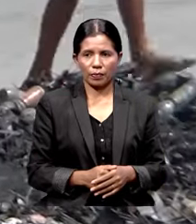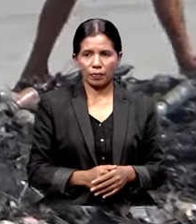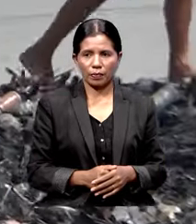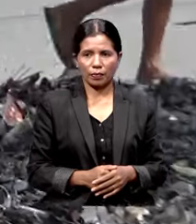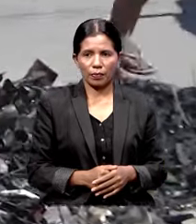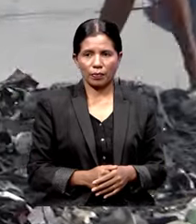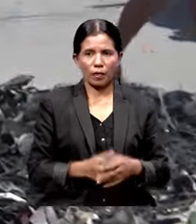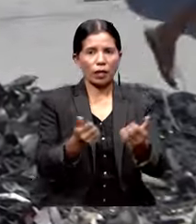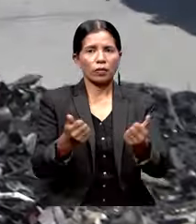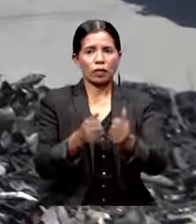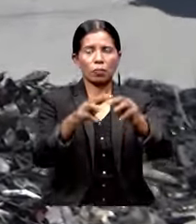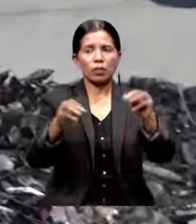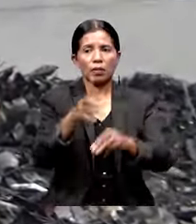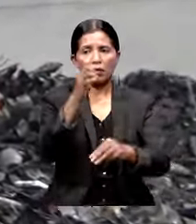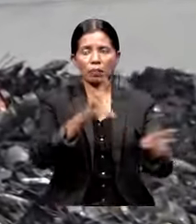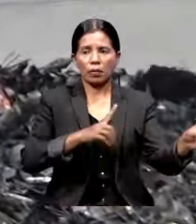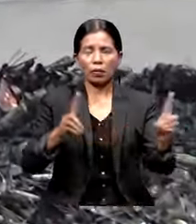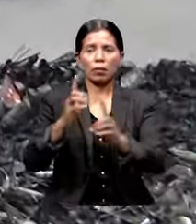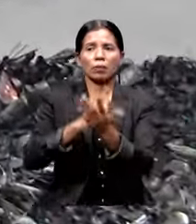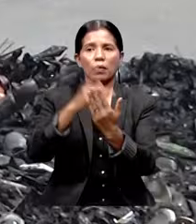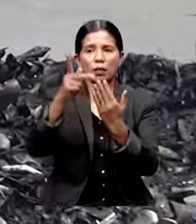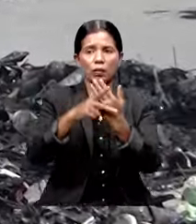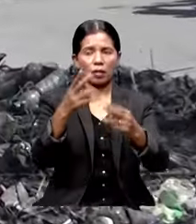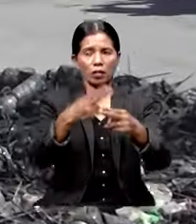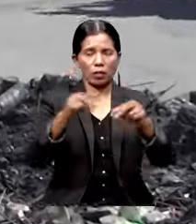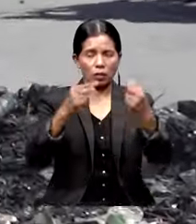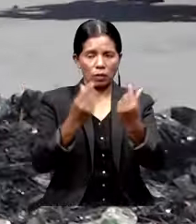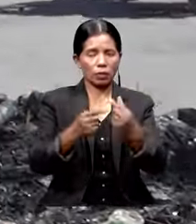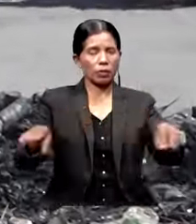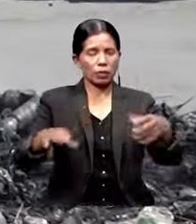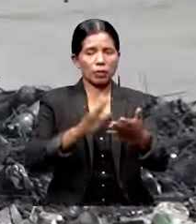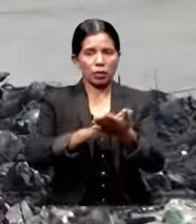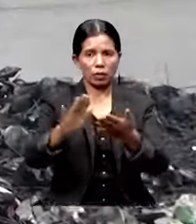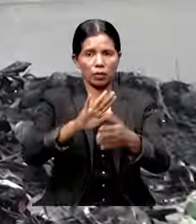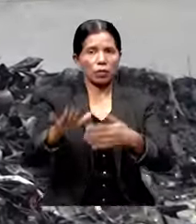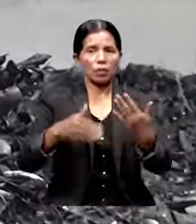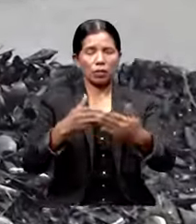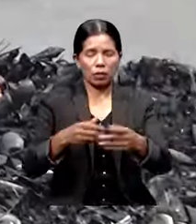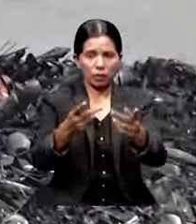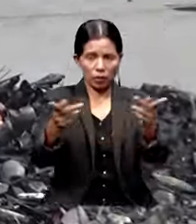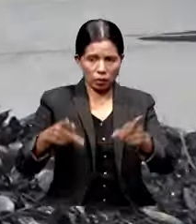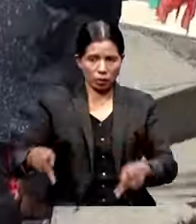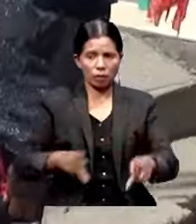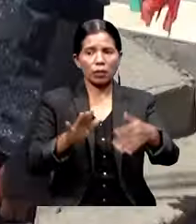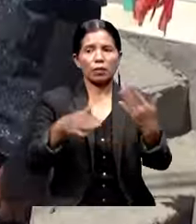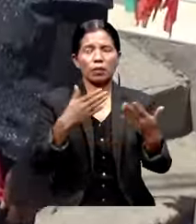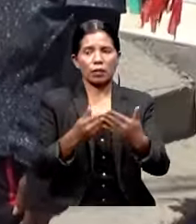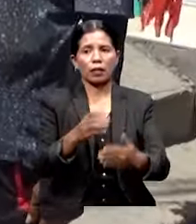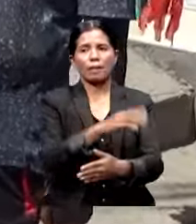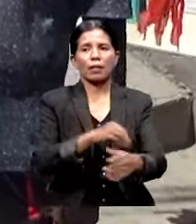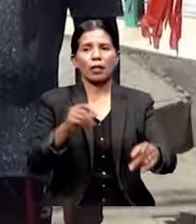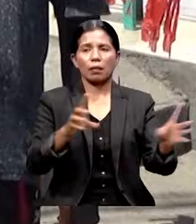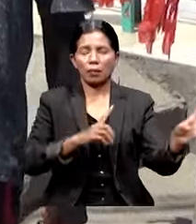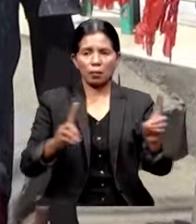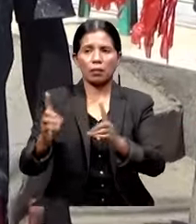Durante el autoridad del municipio de Lili implementa programa honoran equipa servicio limpieza esgoto y espacio público sira. Pessoal sira nebe durante ne